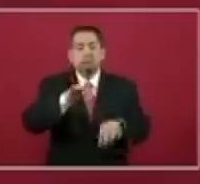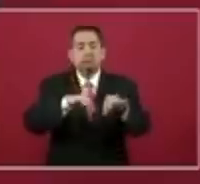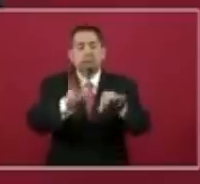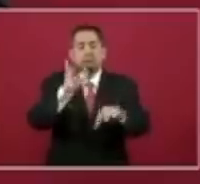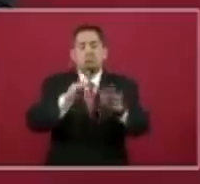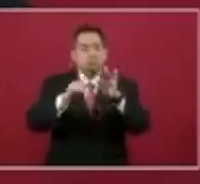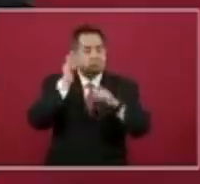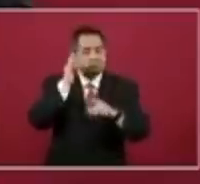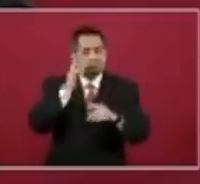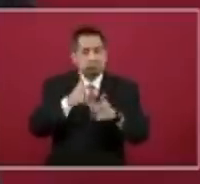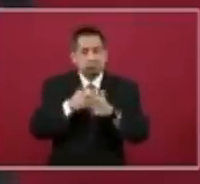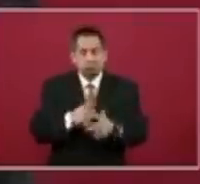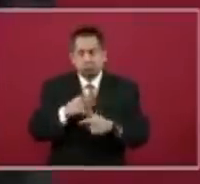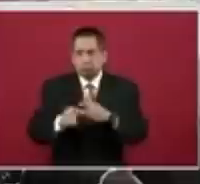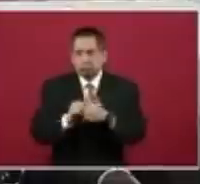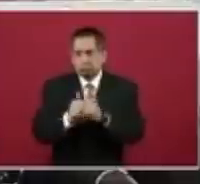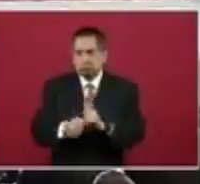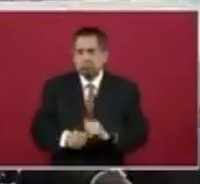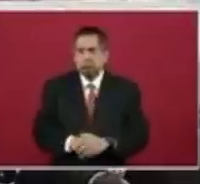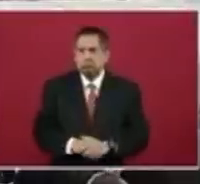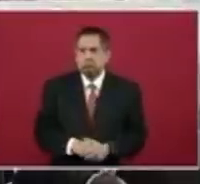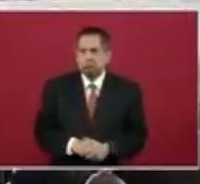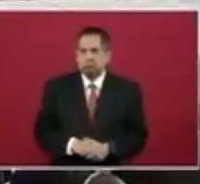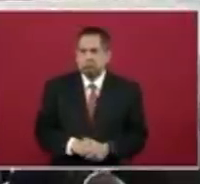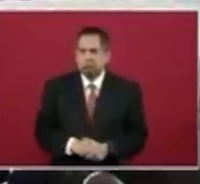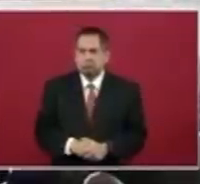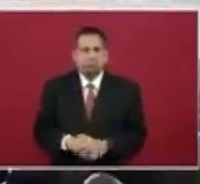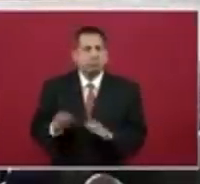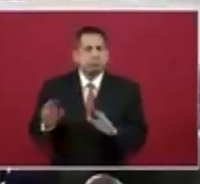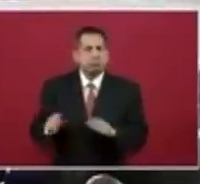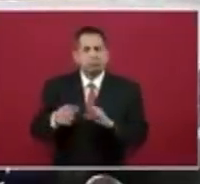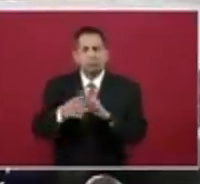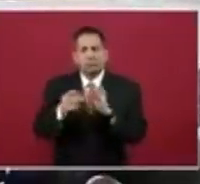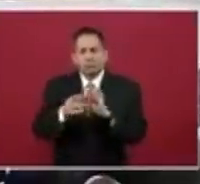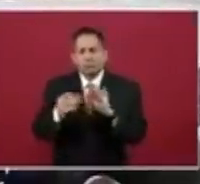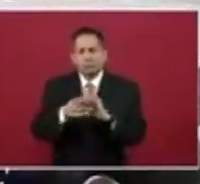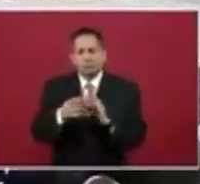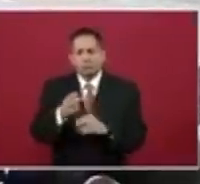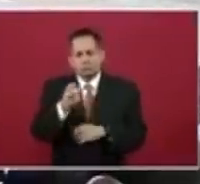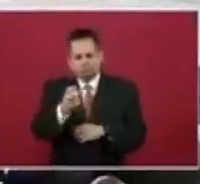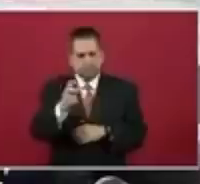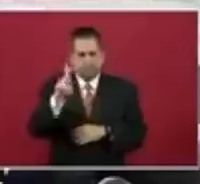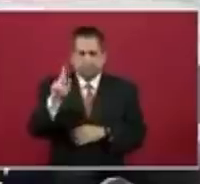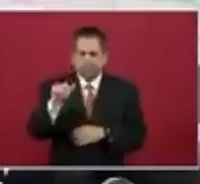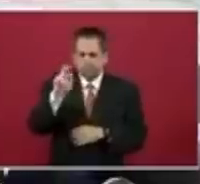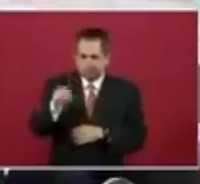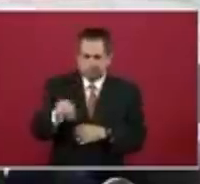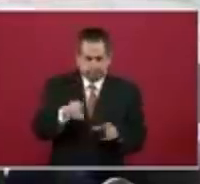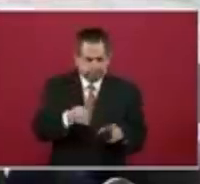saliendo poco a poco. Bueno, esto sobre este plan,